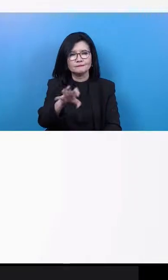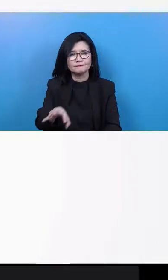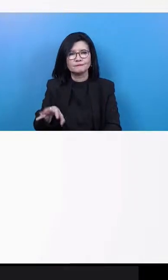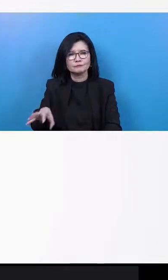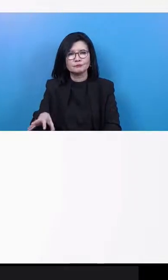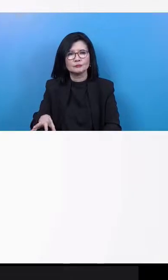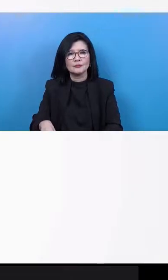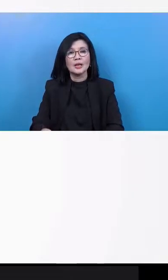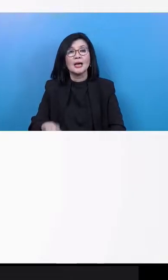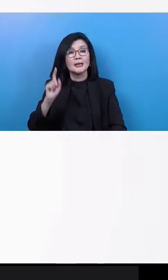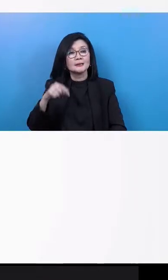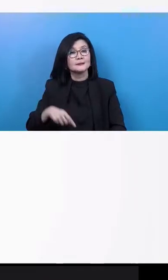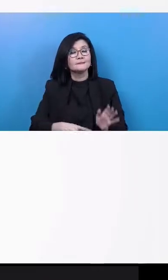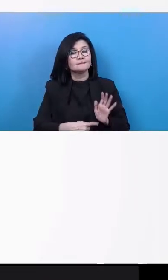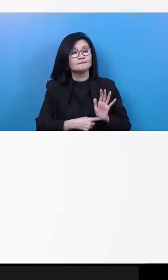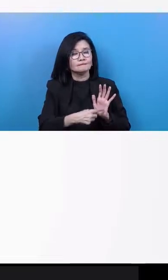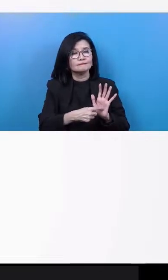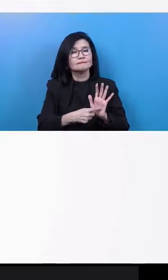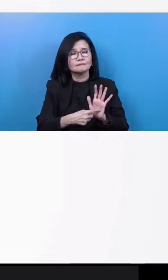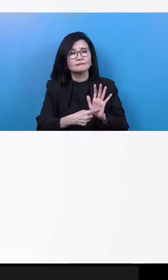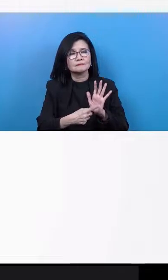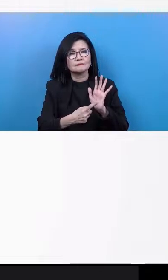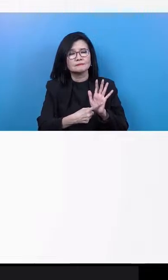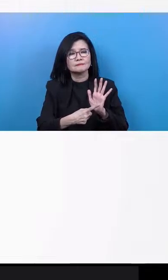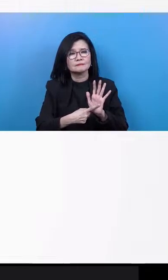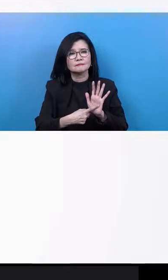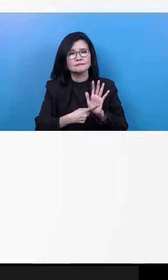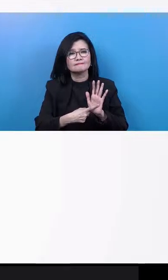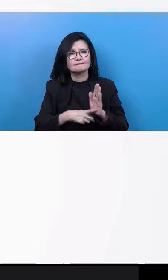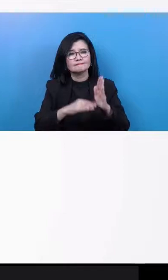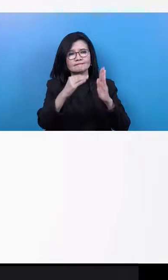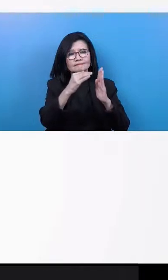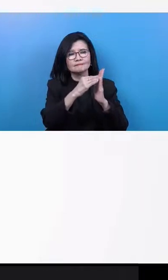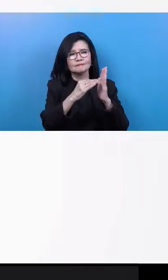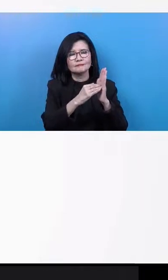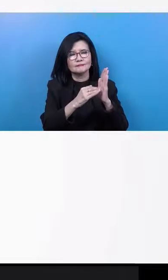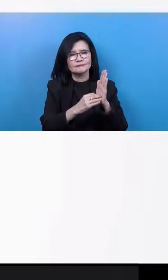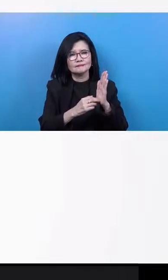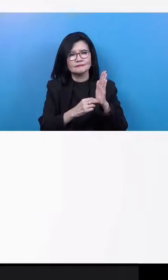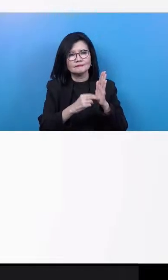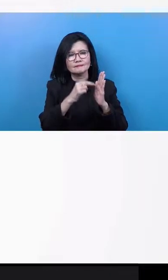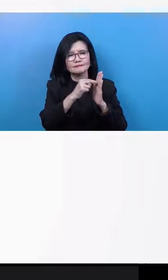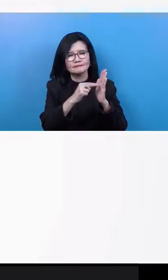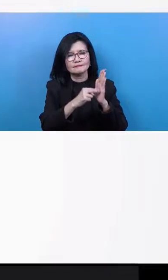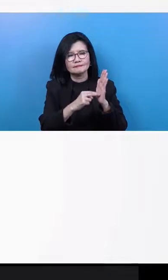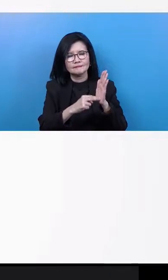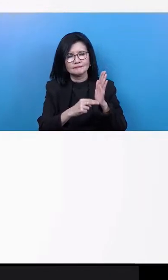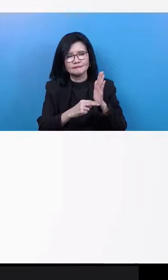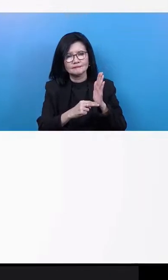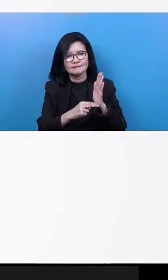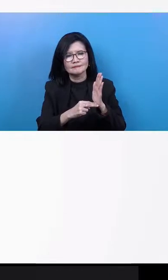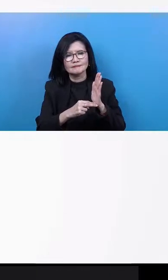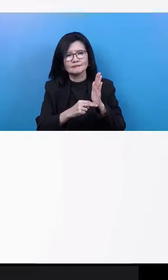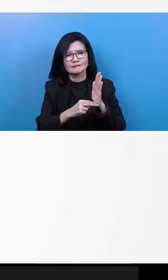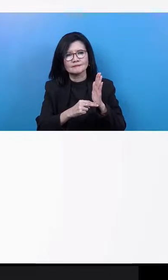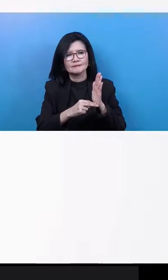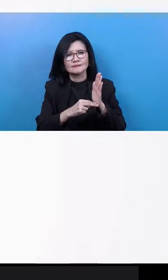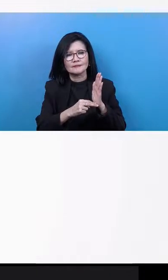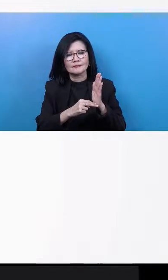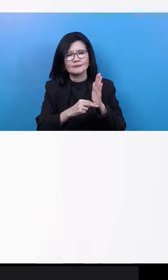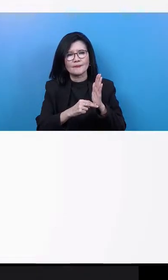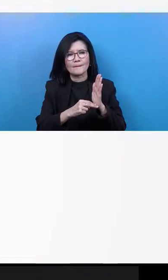orientadas a atender a nuestra población directamente, que estemos generando que el ser humano esté como centro de